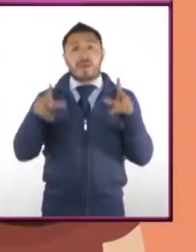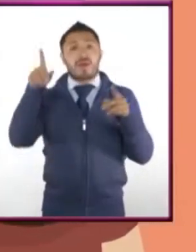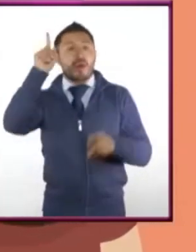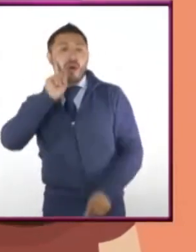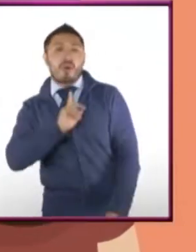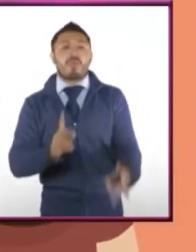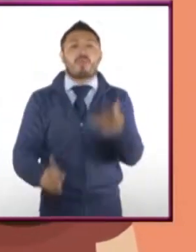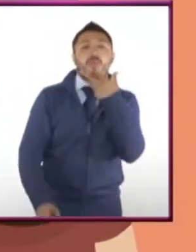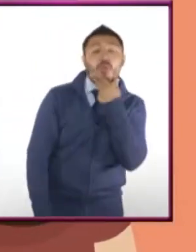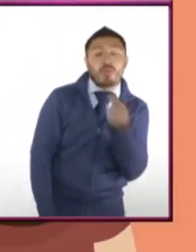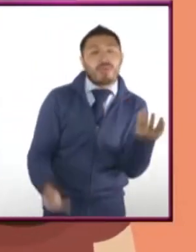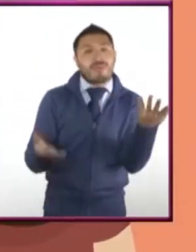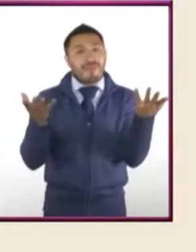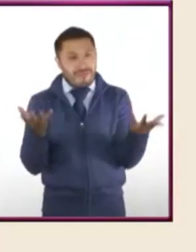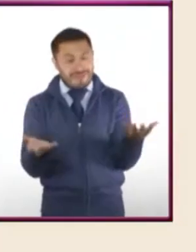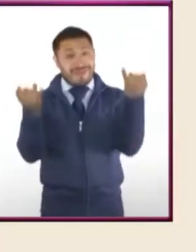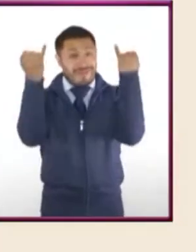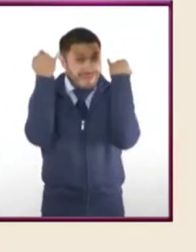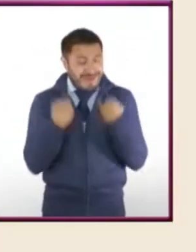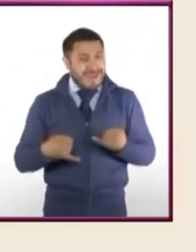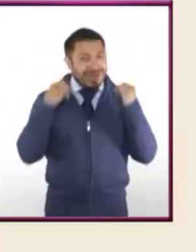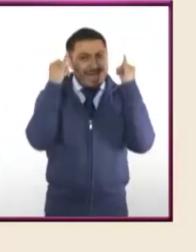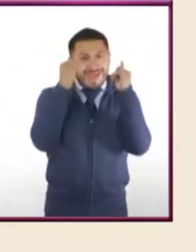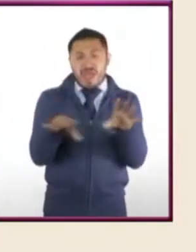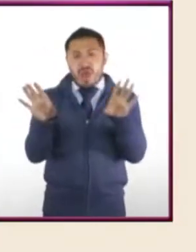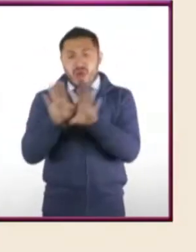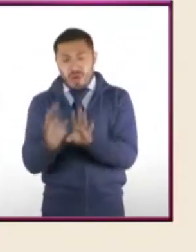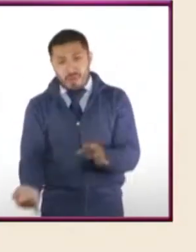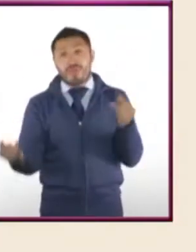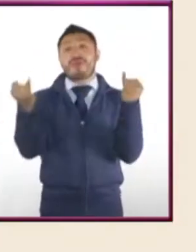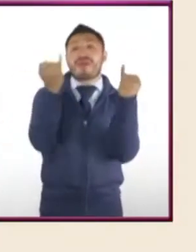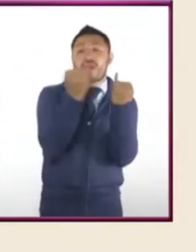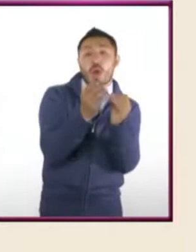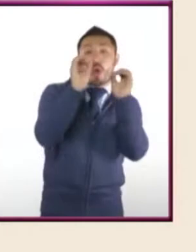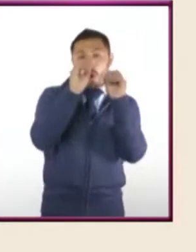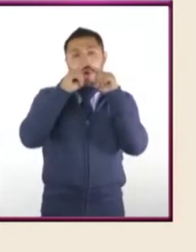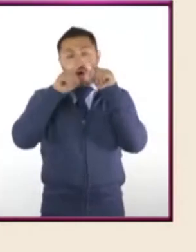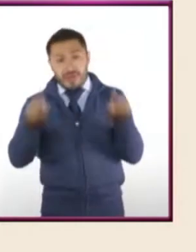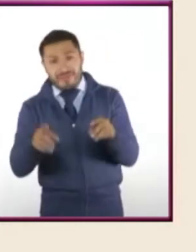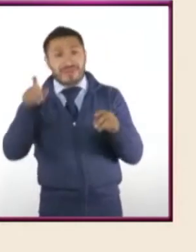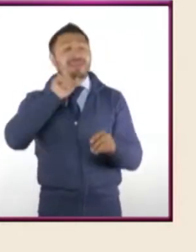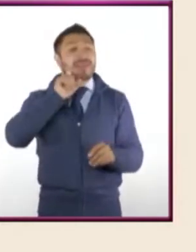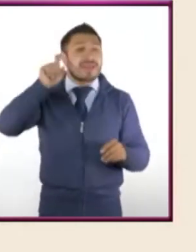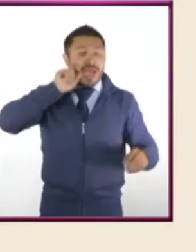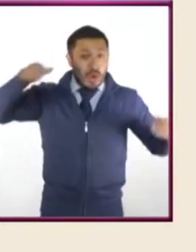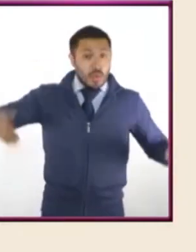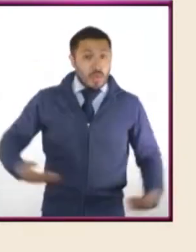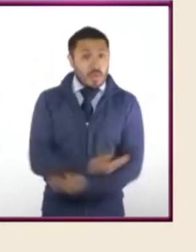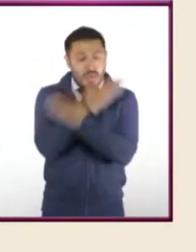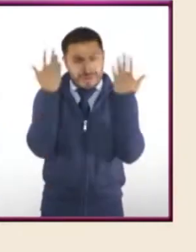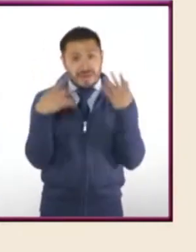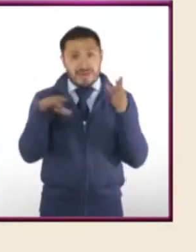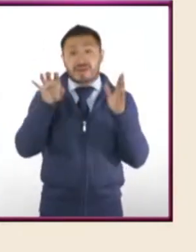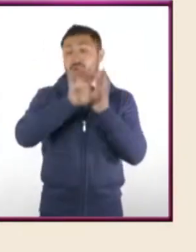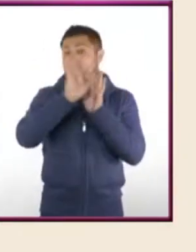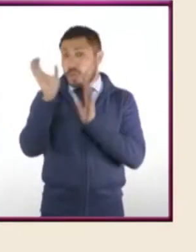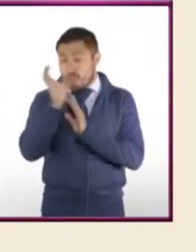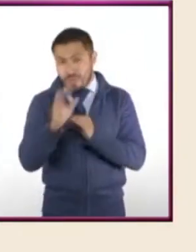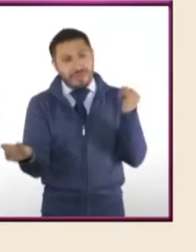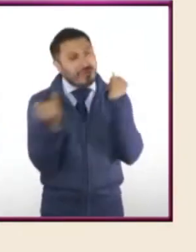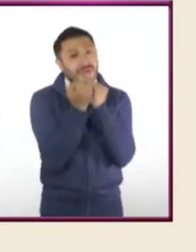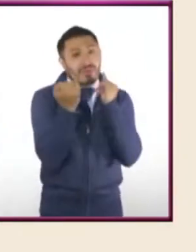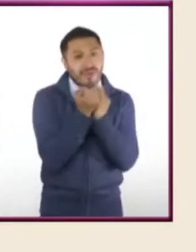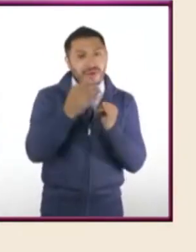misma, ser mujer u hombre. Esta identidad puede coincidir o no coincidir con el sexo de nacimiento.